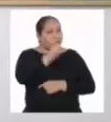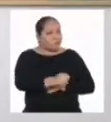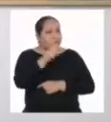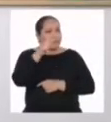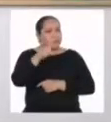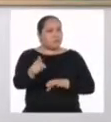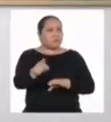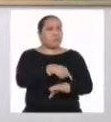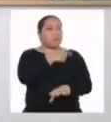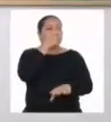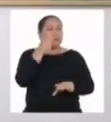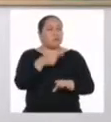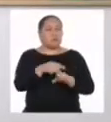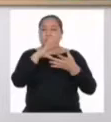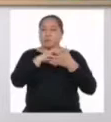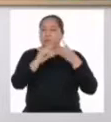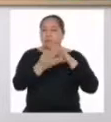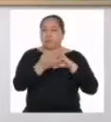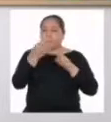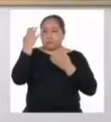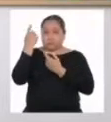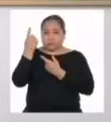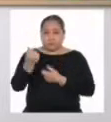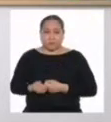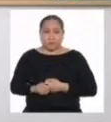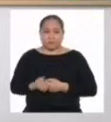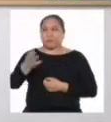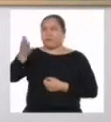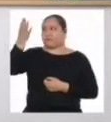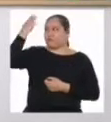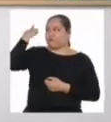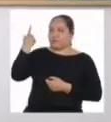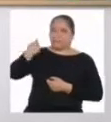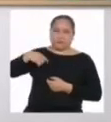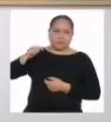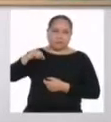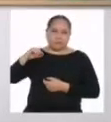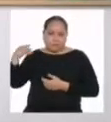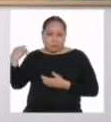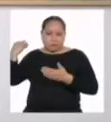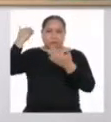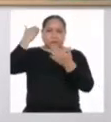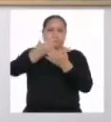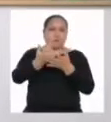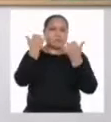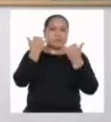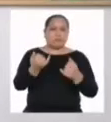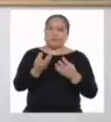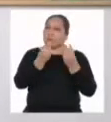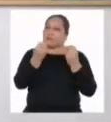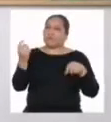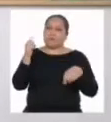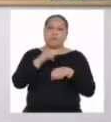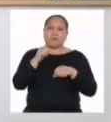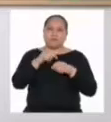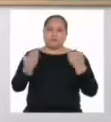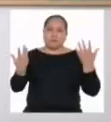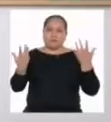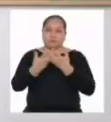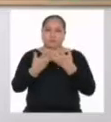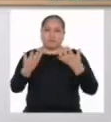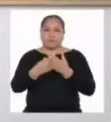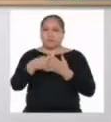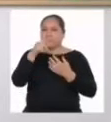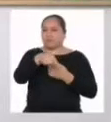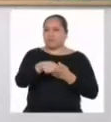lo largo de la historia económica del Perú, desde la colonia hasta la actualidad, hemos vivido muchas etapas relacionadas